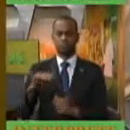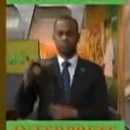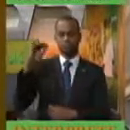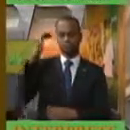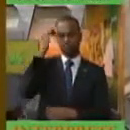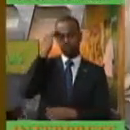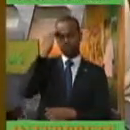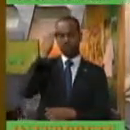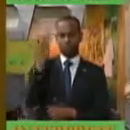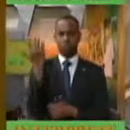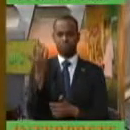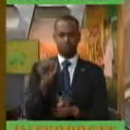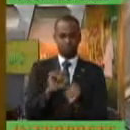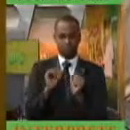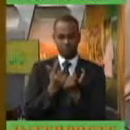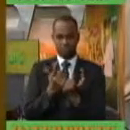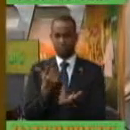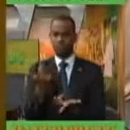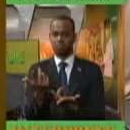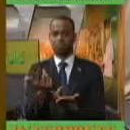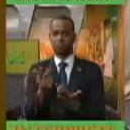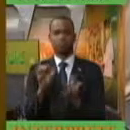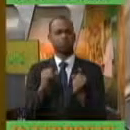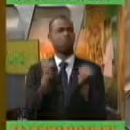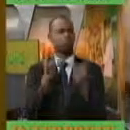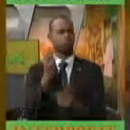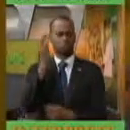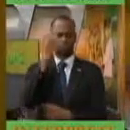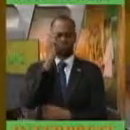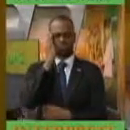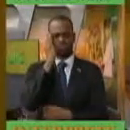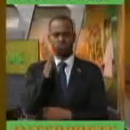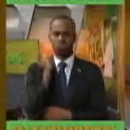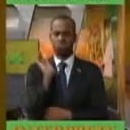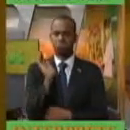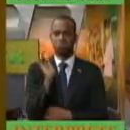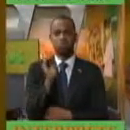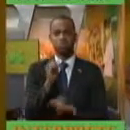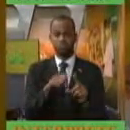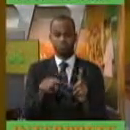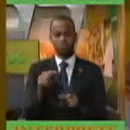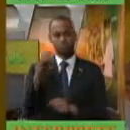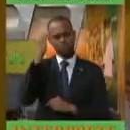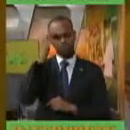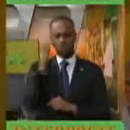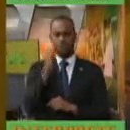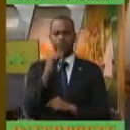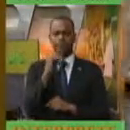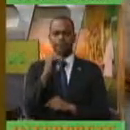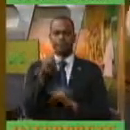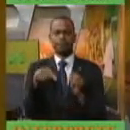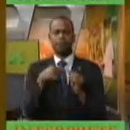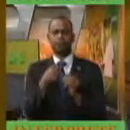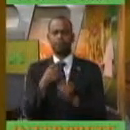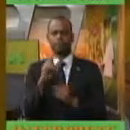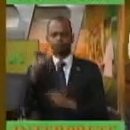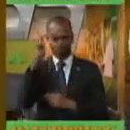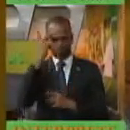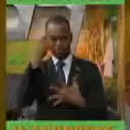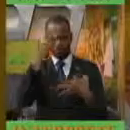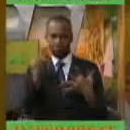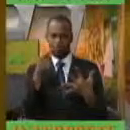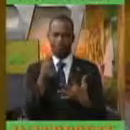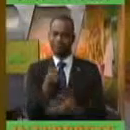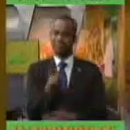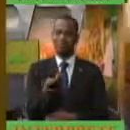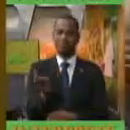conciencia. Conciencia social puede tener mucha gente. Conciencia política tienen pocos, porque ese es un salto que hay que dar